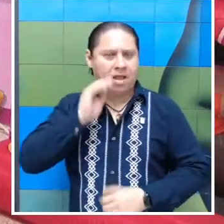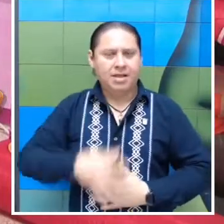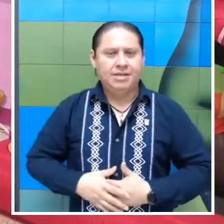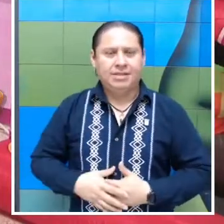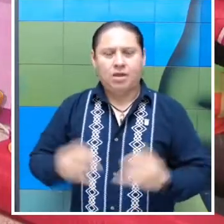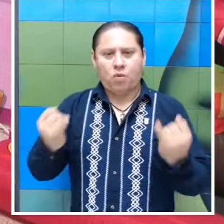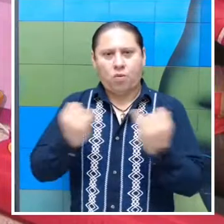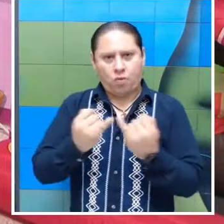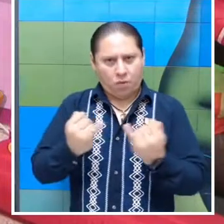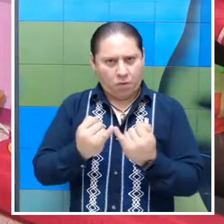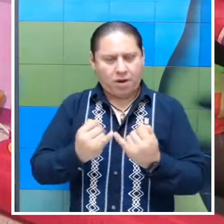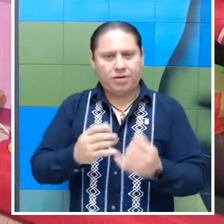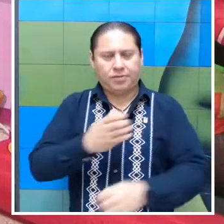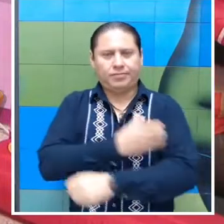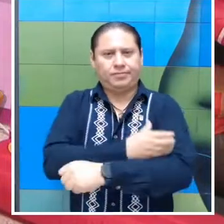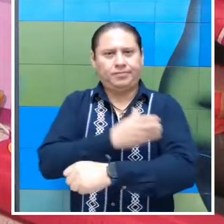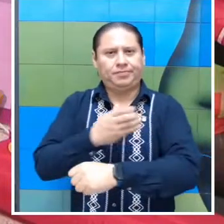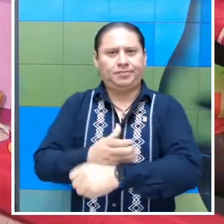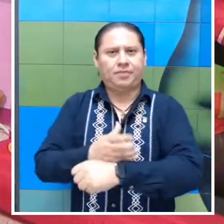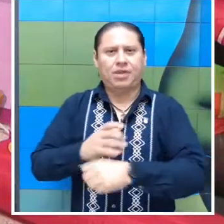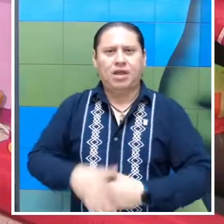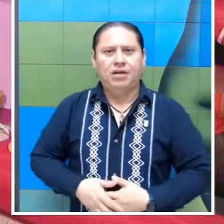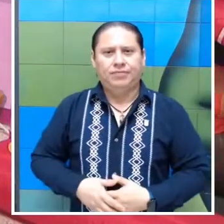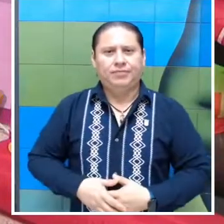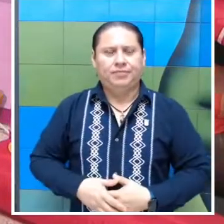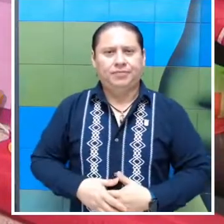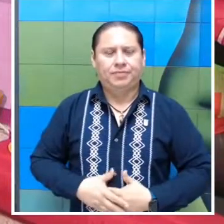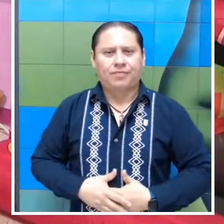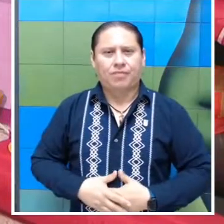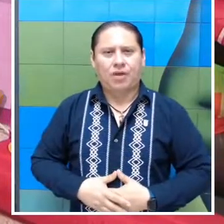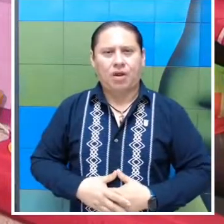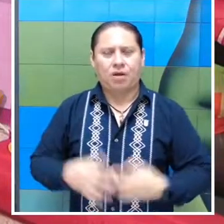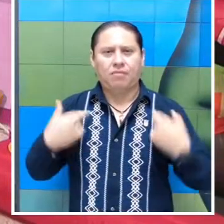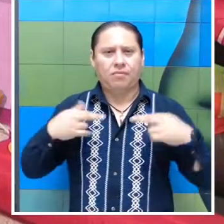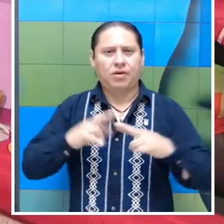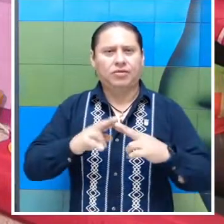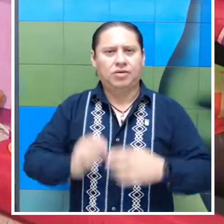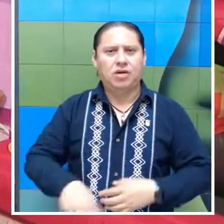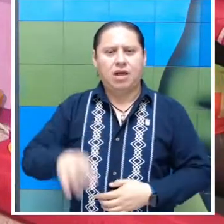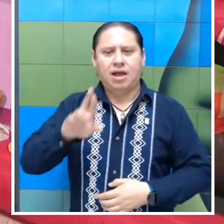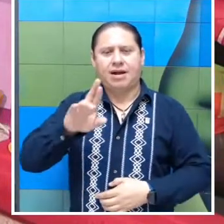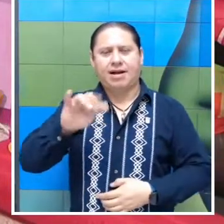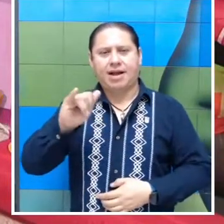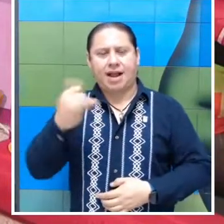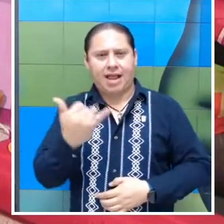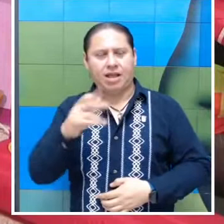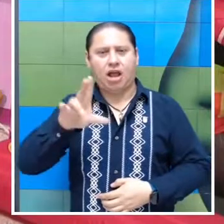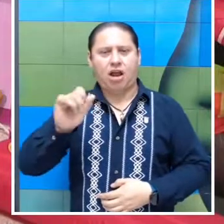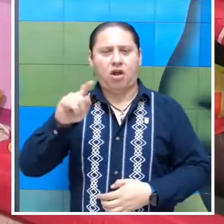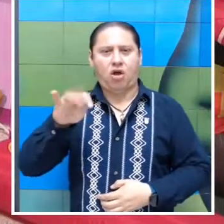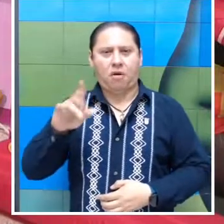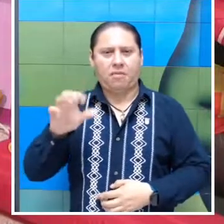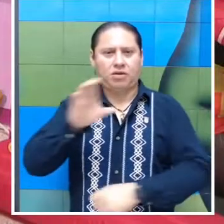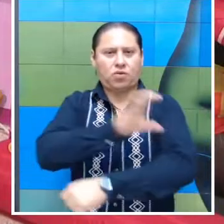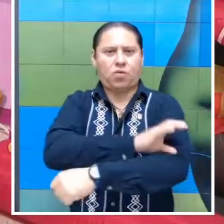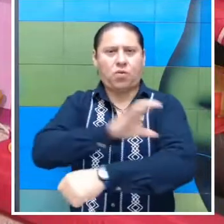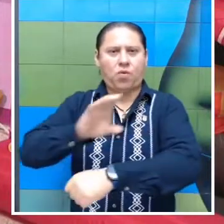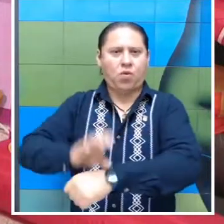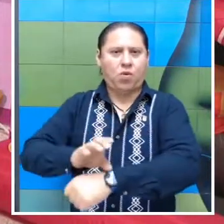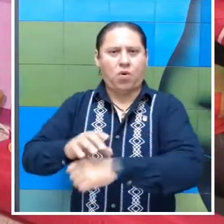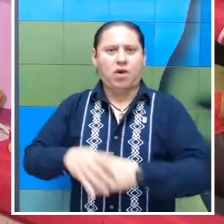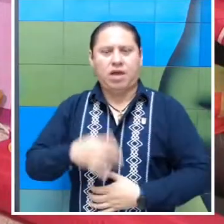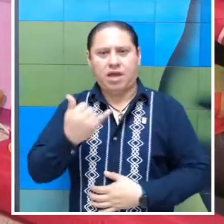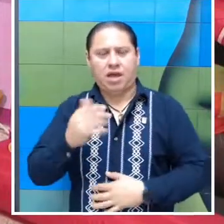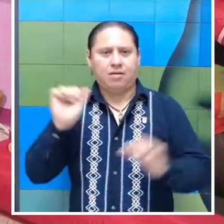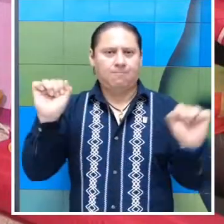También nos acompaña en esta área del Presidium el profesor Rey López Muñoz, coordinador del jueceo y